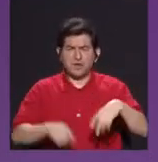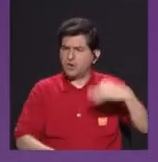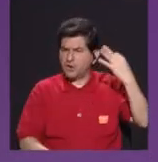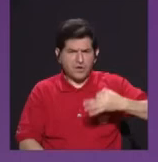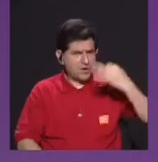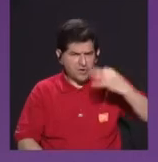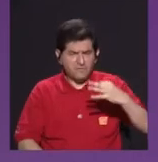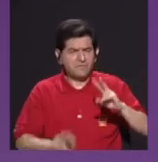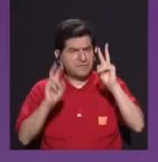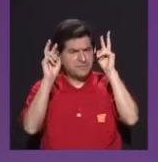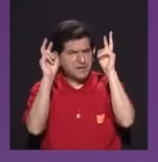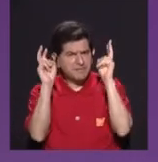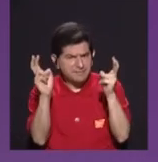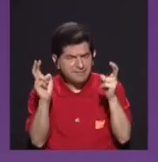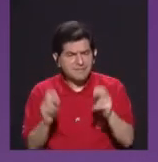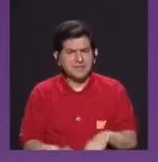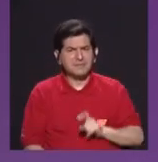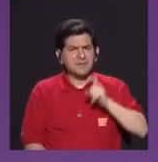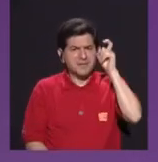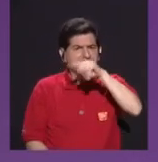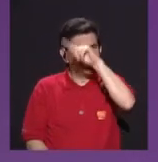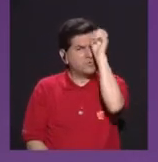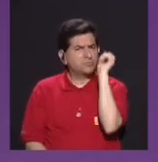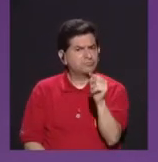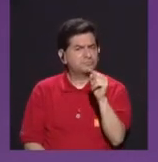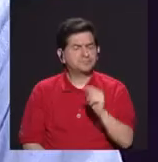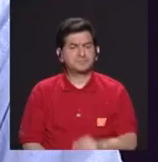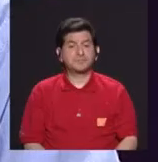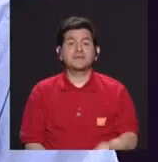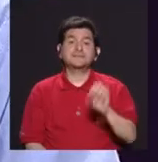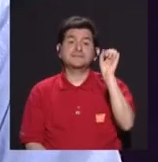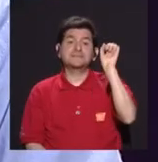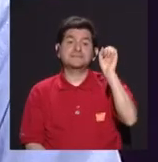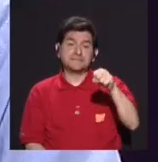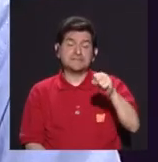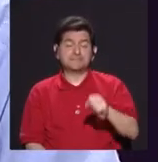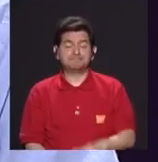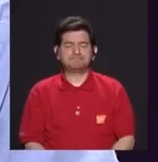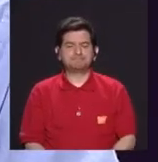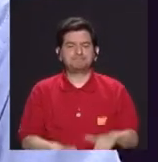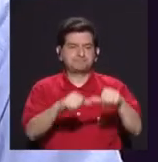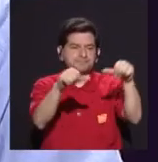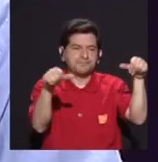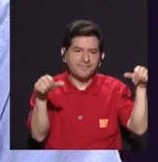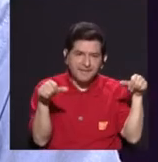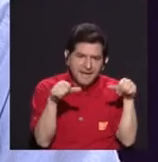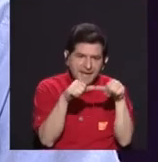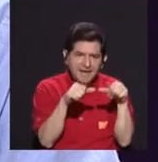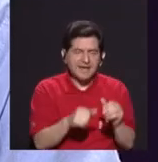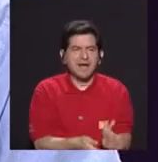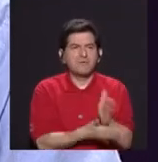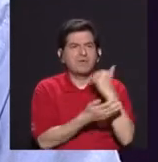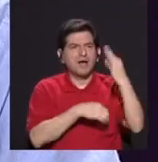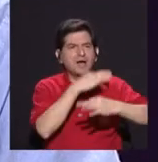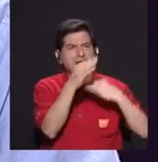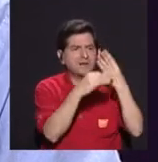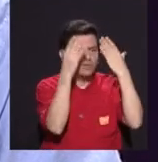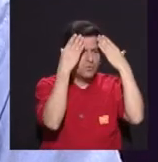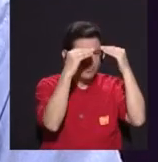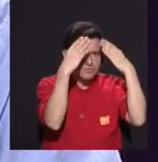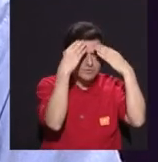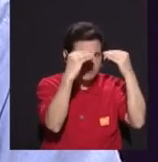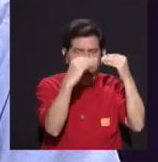en el tema en el tema de género es sí bueno en el aula se da cierto tipo de información